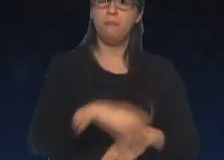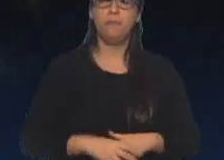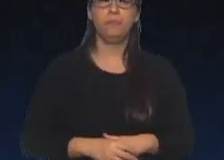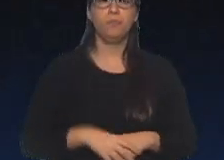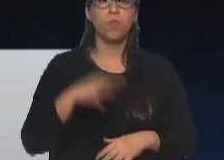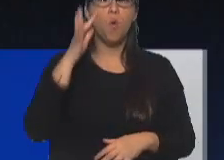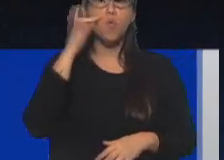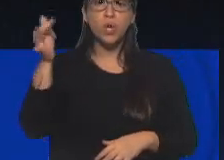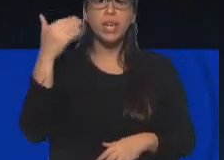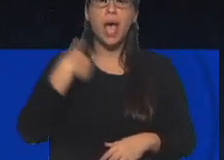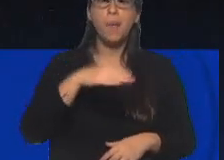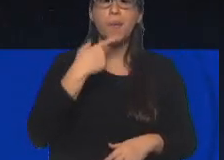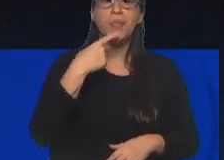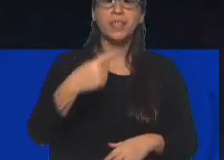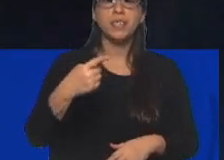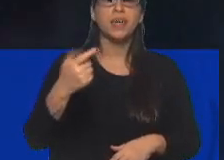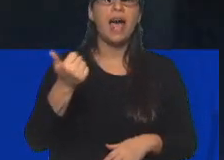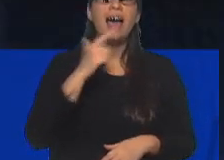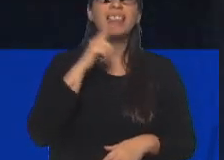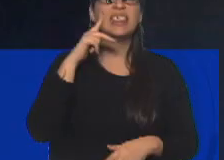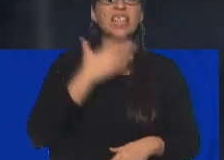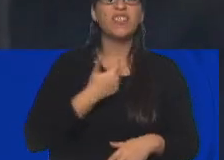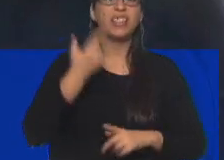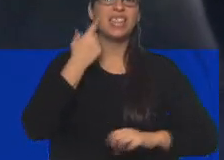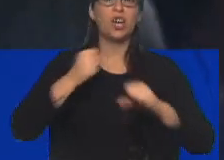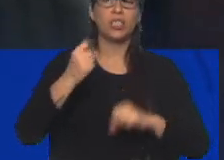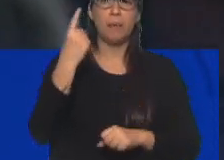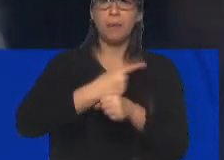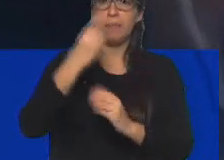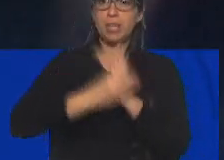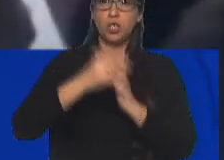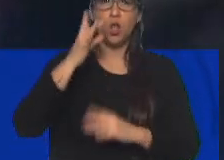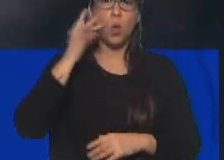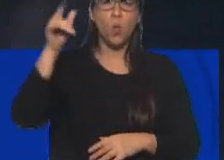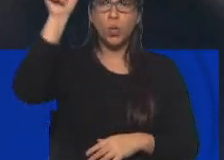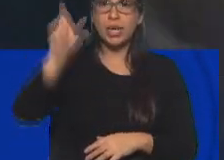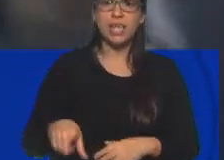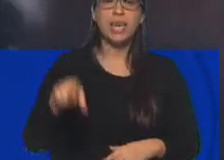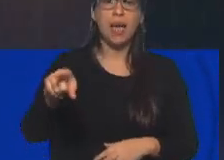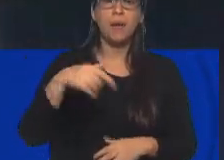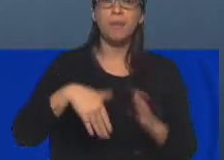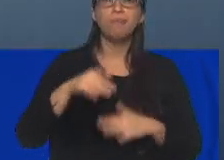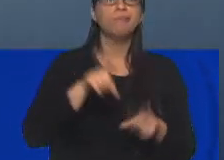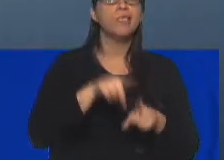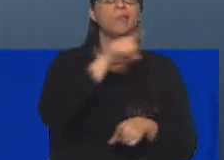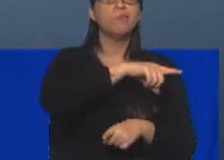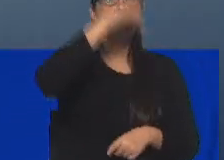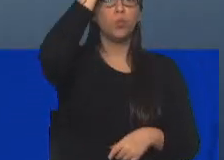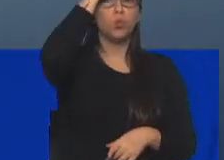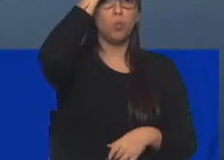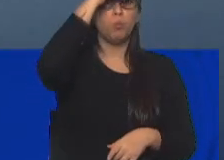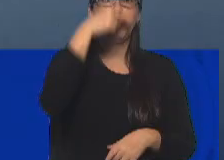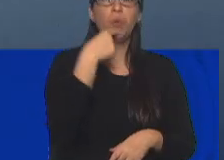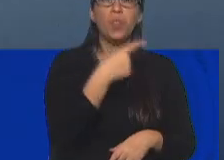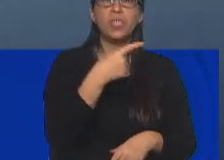Hungría declarará Antifa terrorista. El primer ministro húngaro replicará la iniciativa de Donald Trump en Estados Unidos